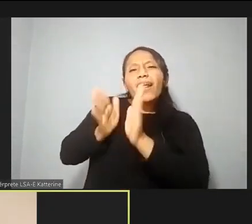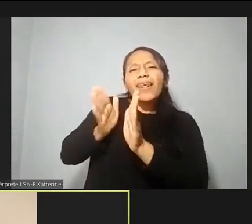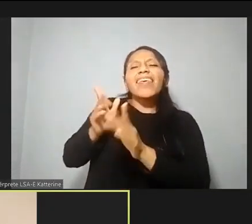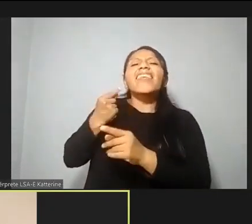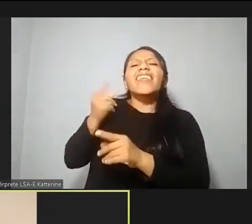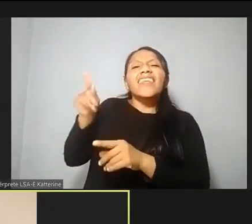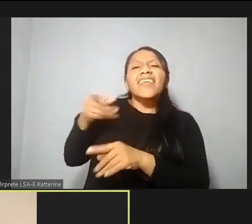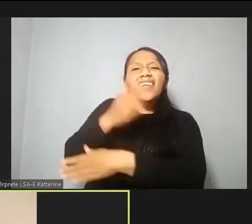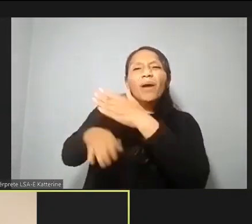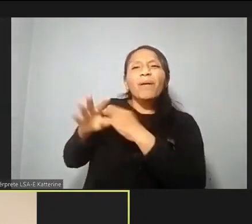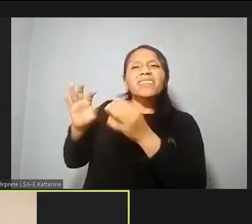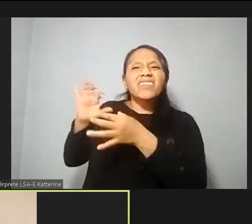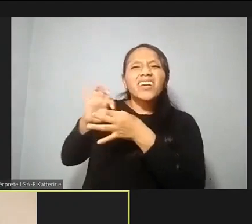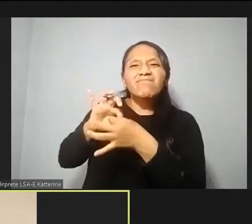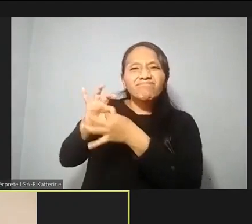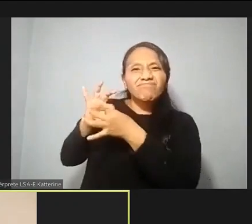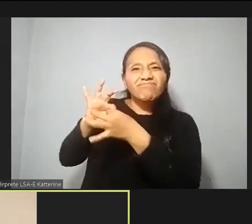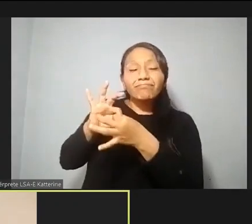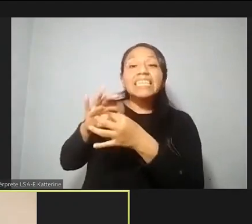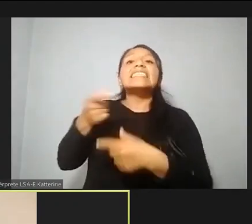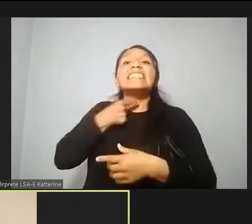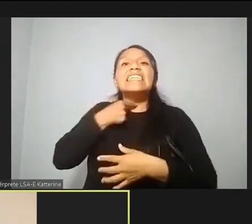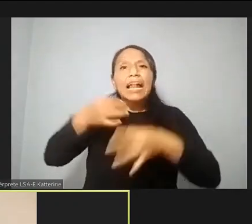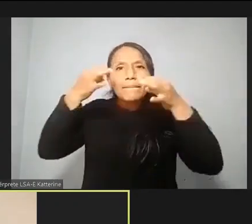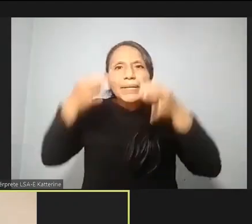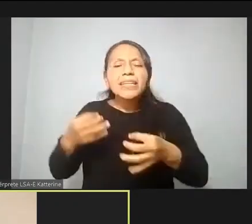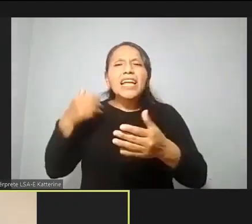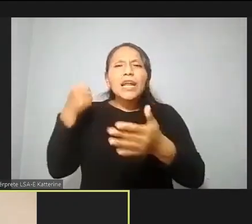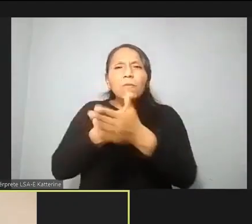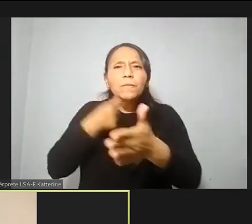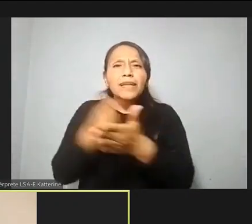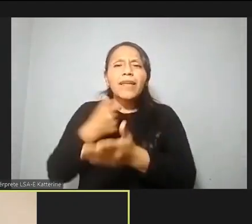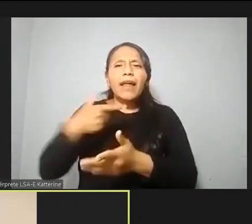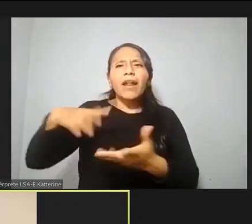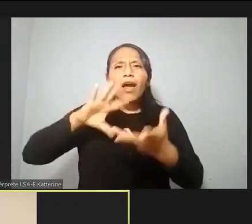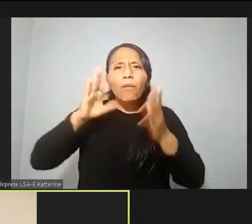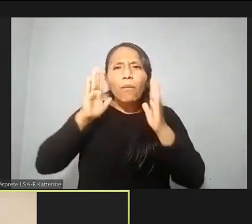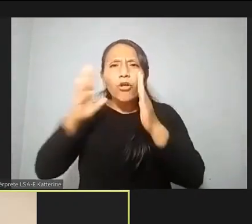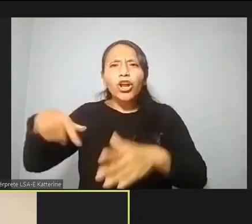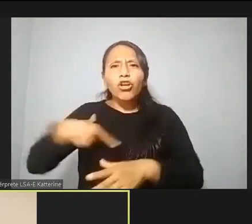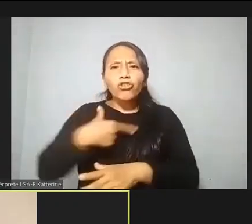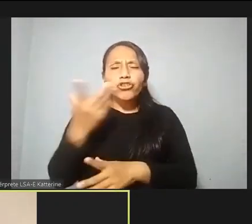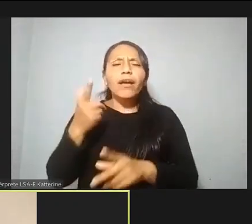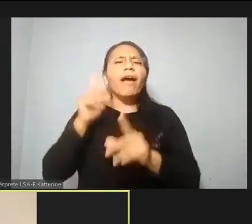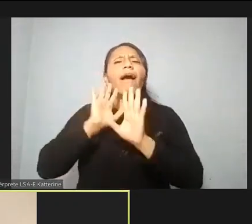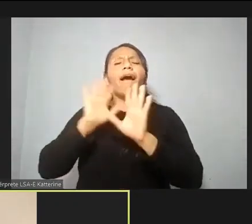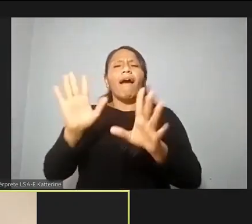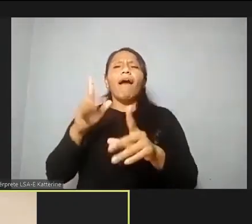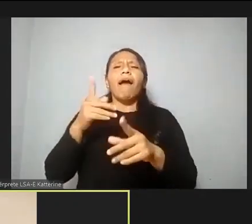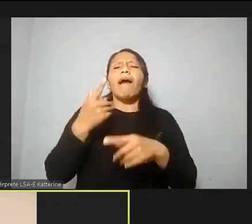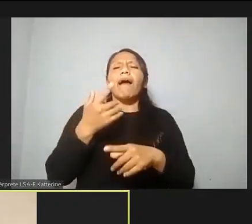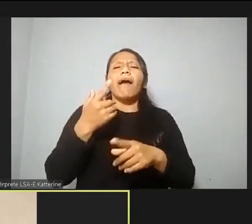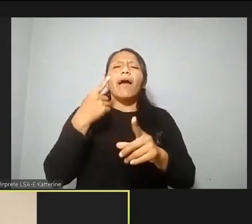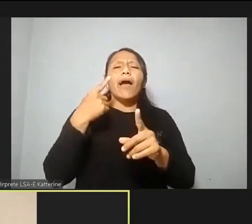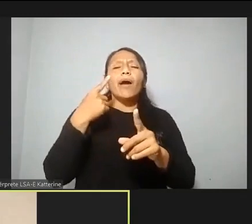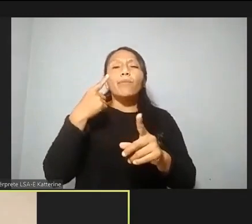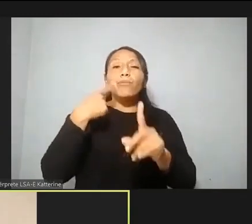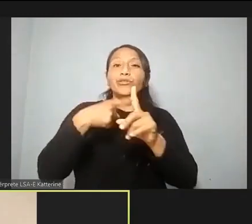Y si realmente queremos militar el modelo social, hay que dejar de pensar como positiva la existencia de estas